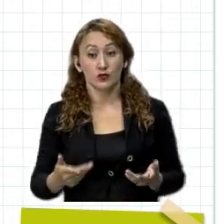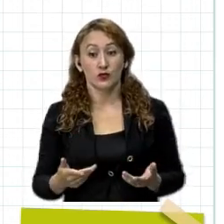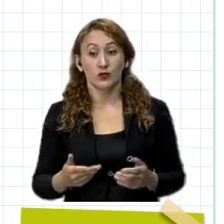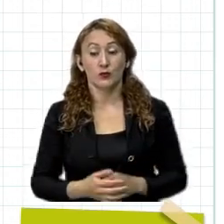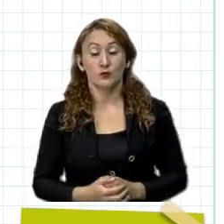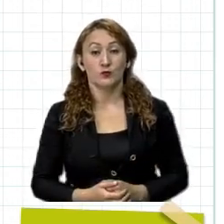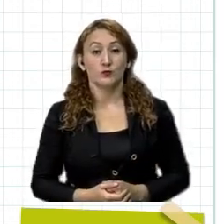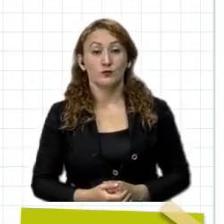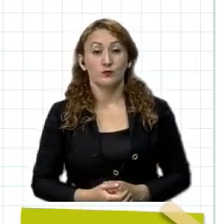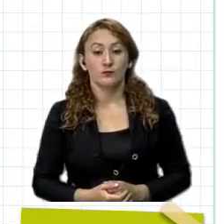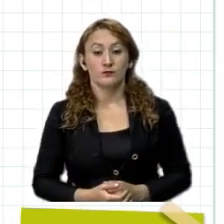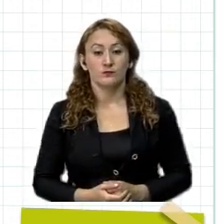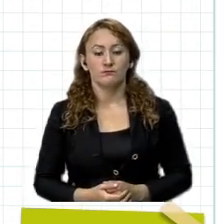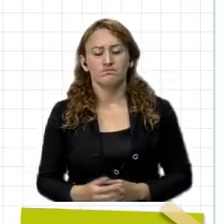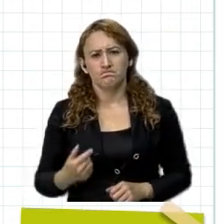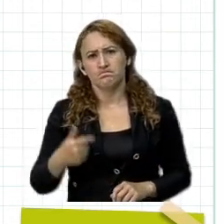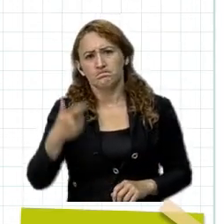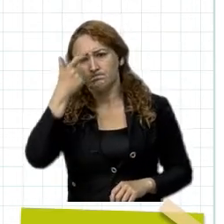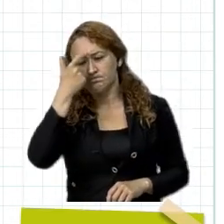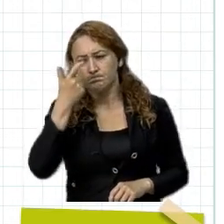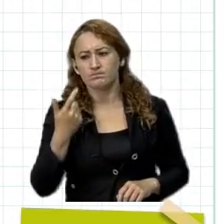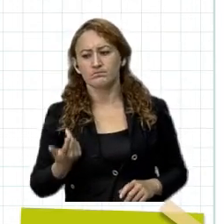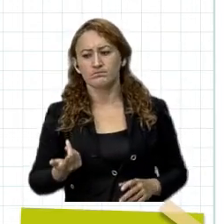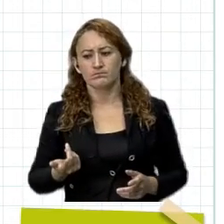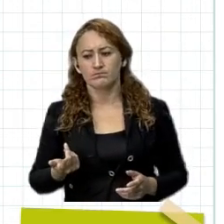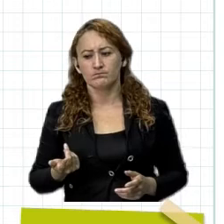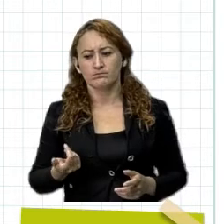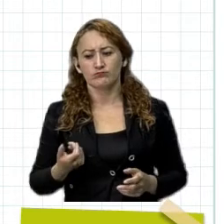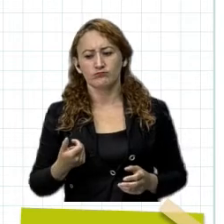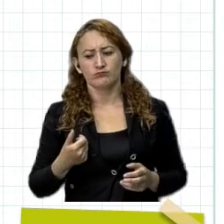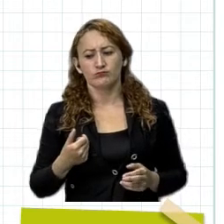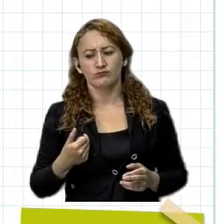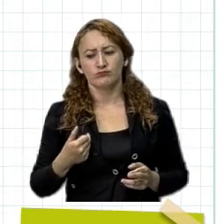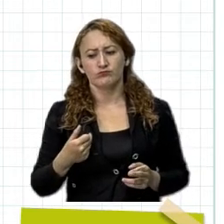Bueno, pienso que respondería